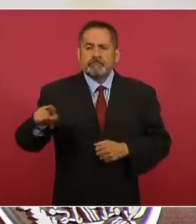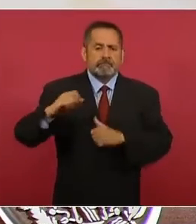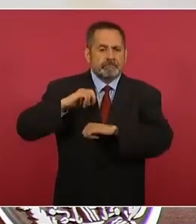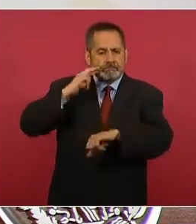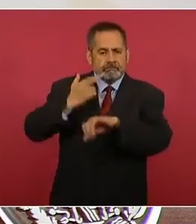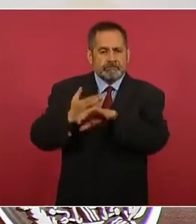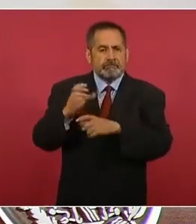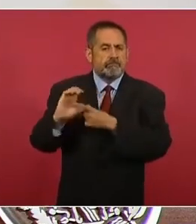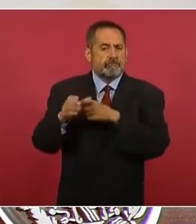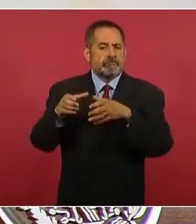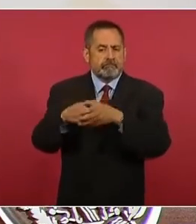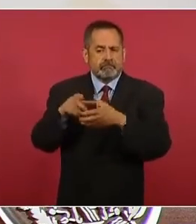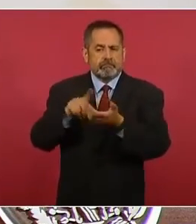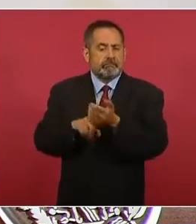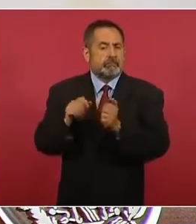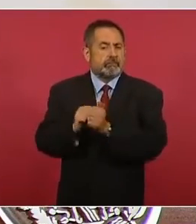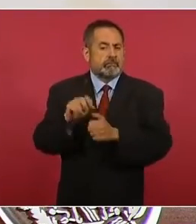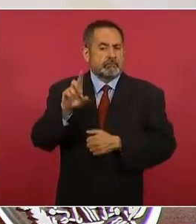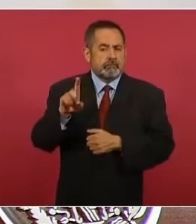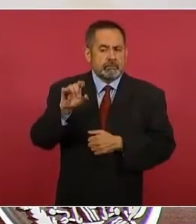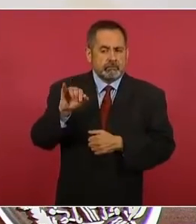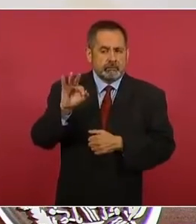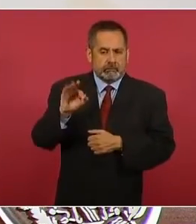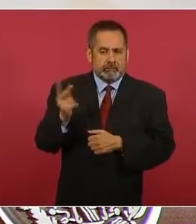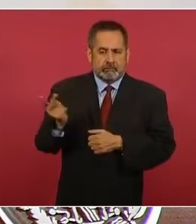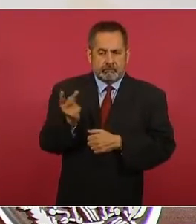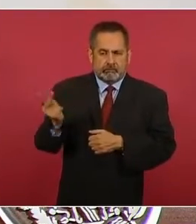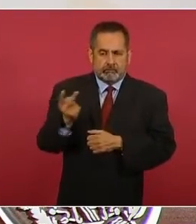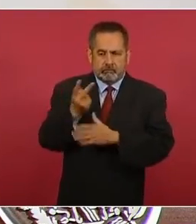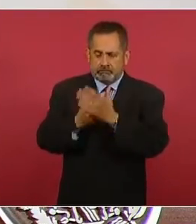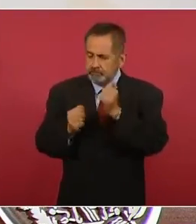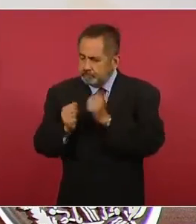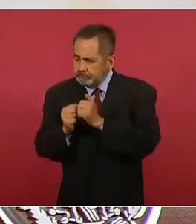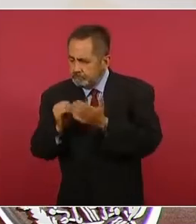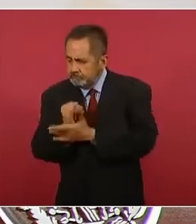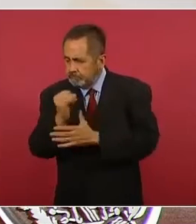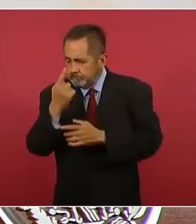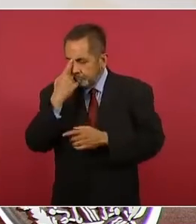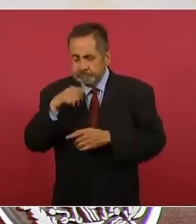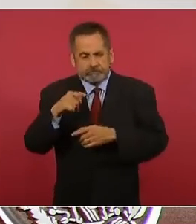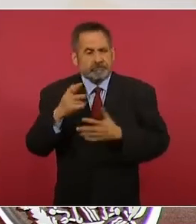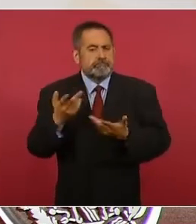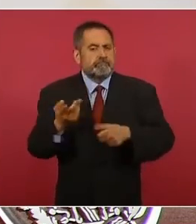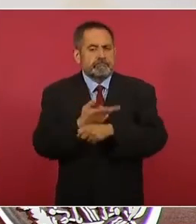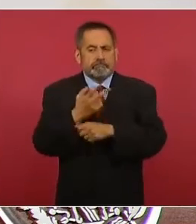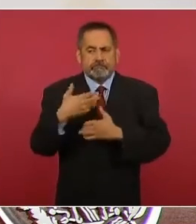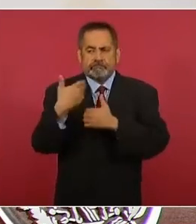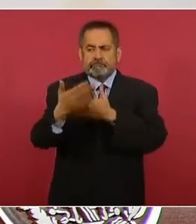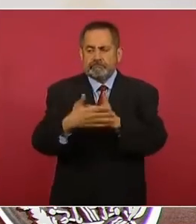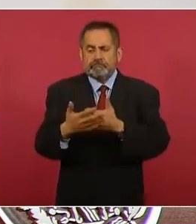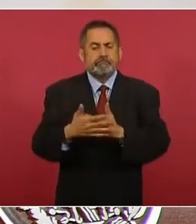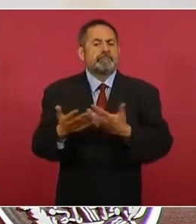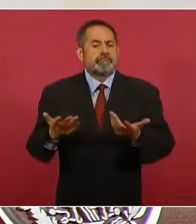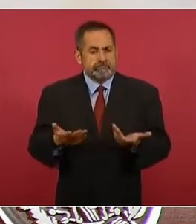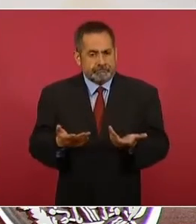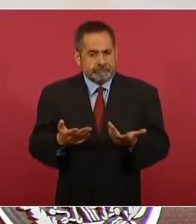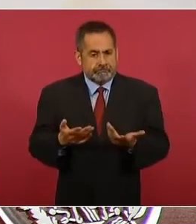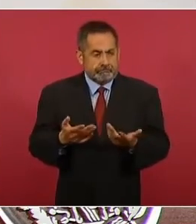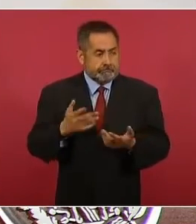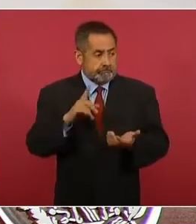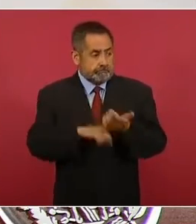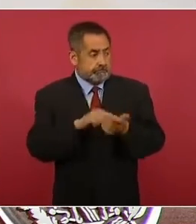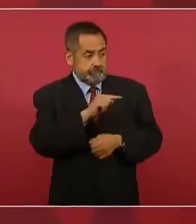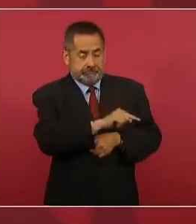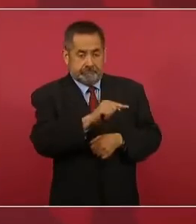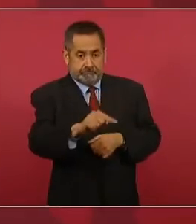de trata y el DIF quienes tienen que tomar la decisión para saber qué va a pasar si hay una